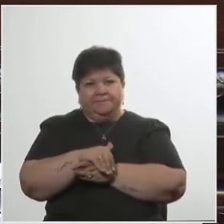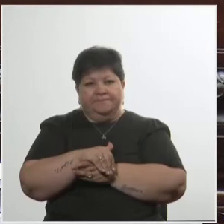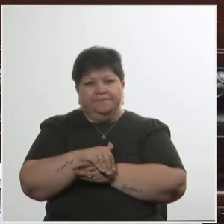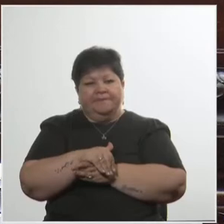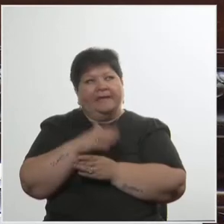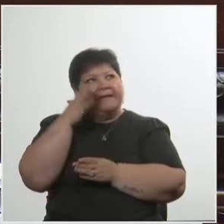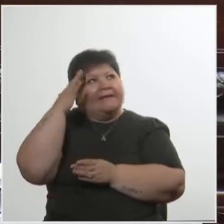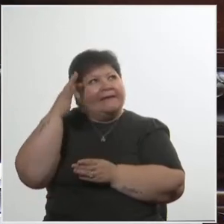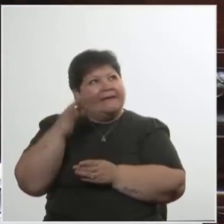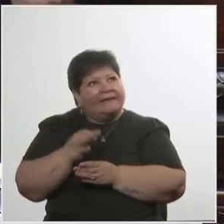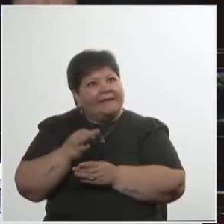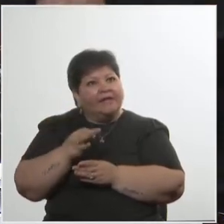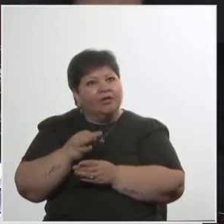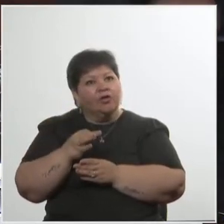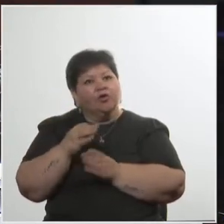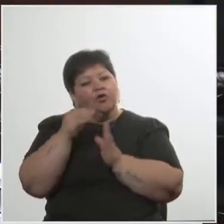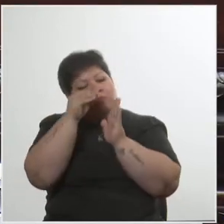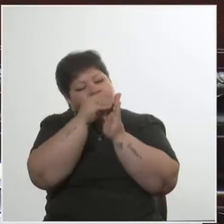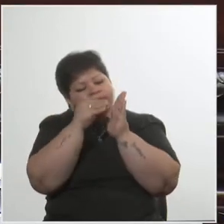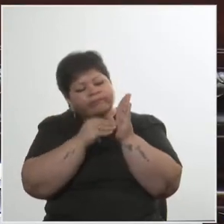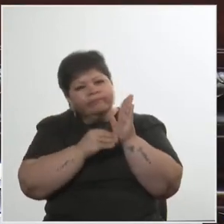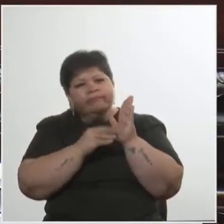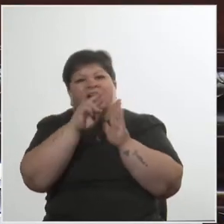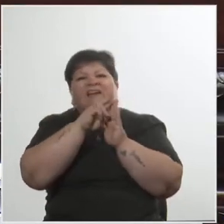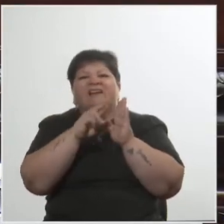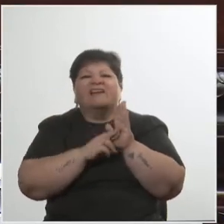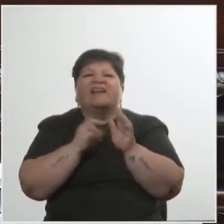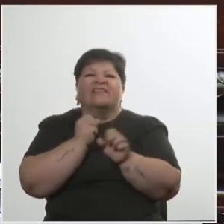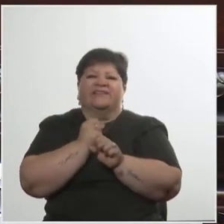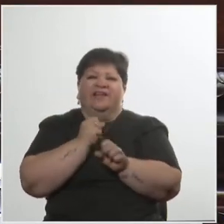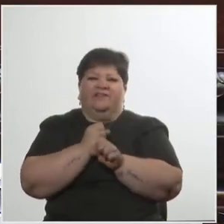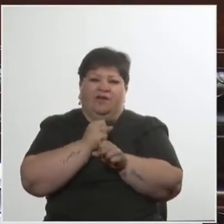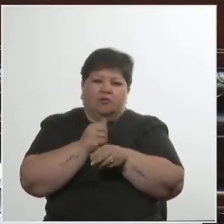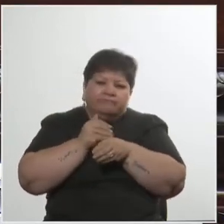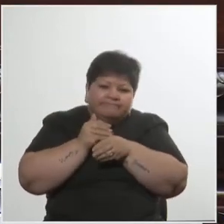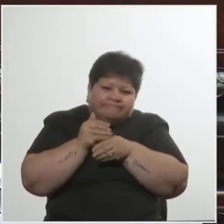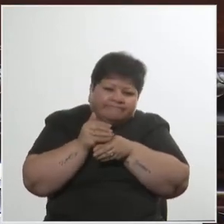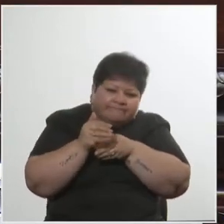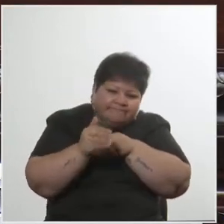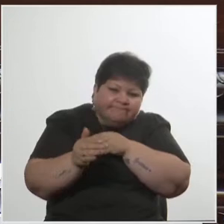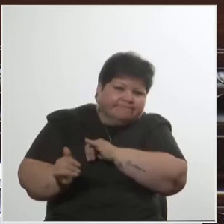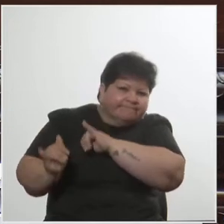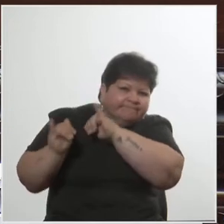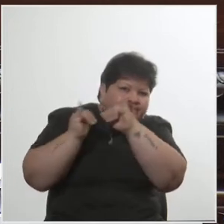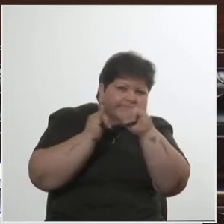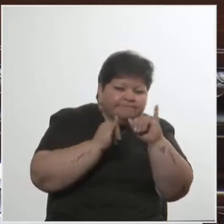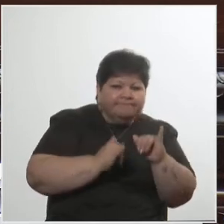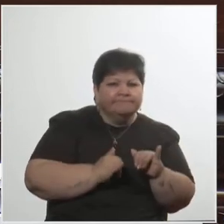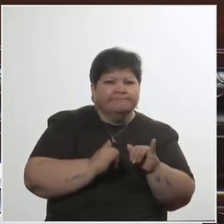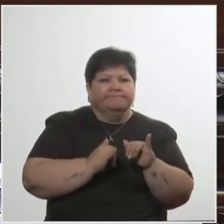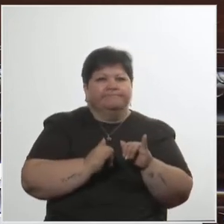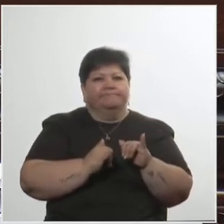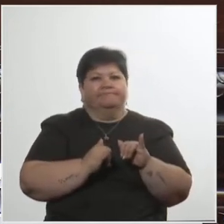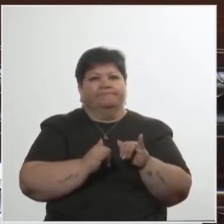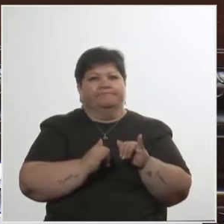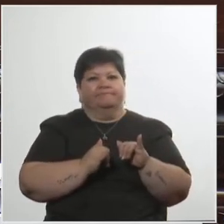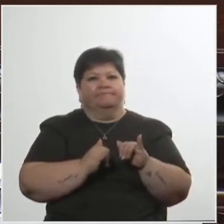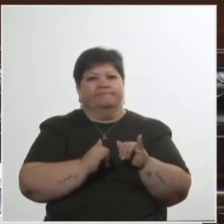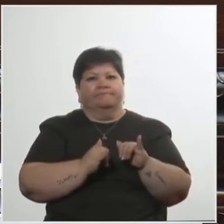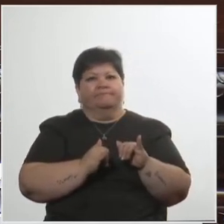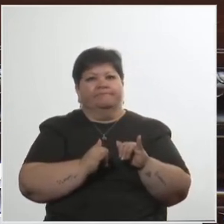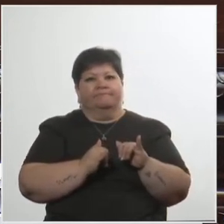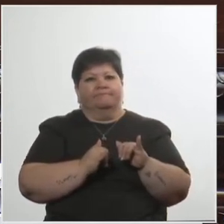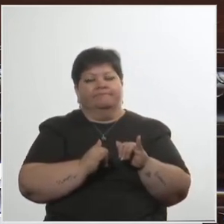que podríamos hacer ahora es fijar alguna regla de trabajo que nos va a permitir el transcurso